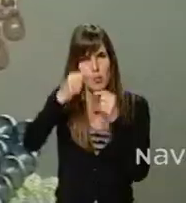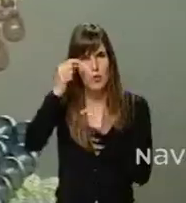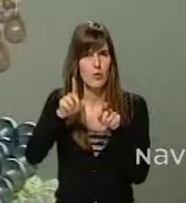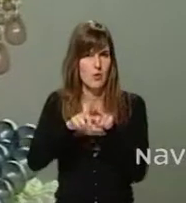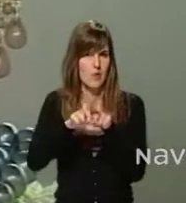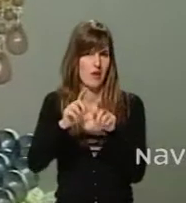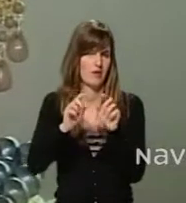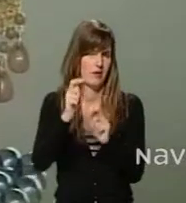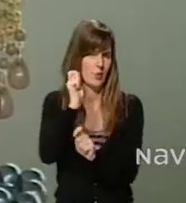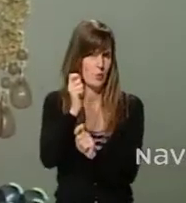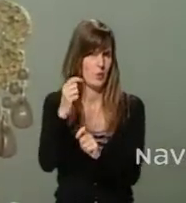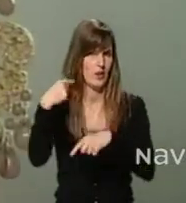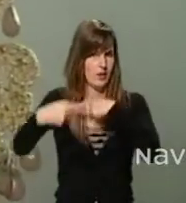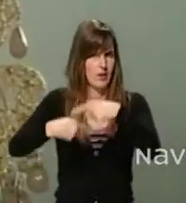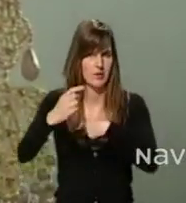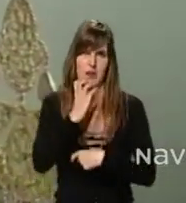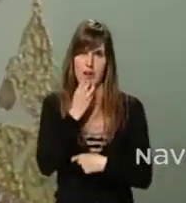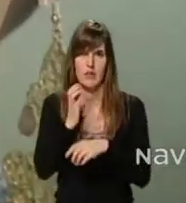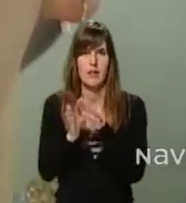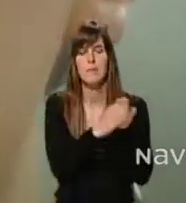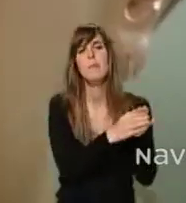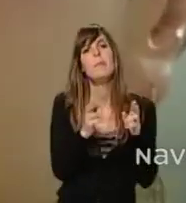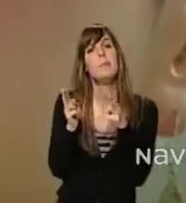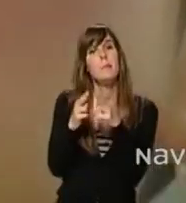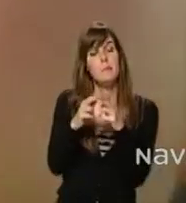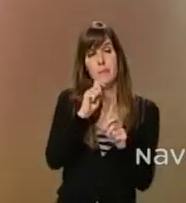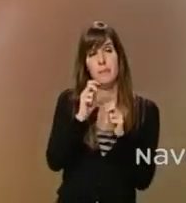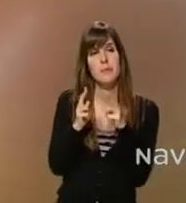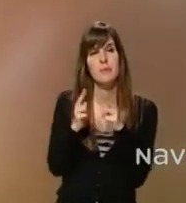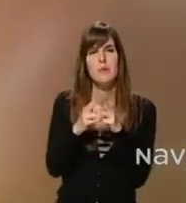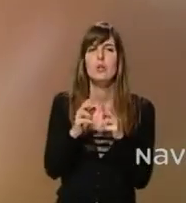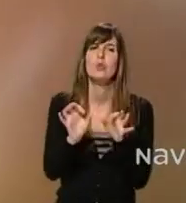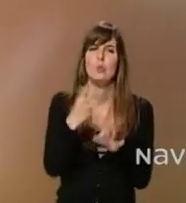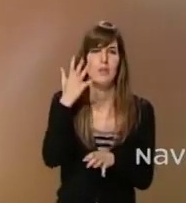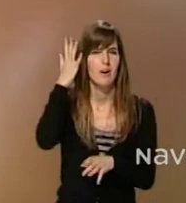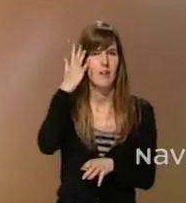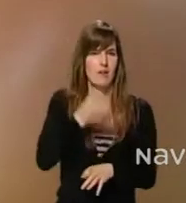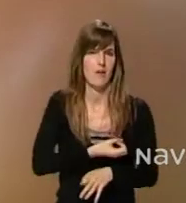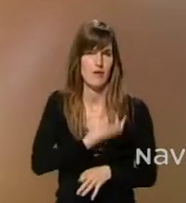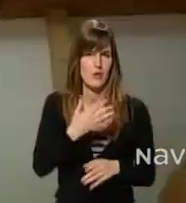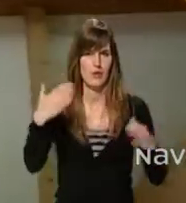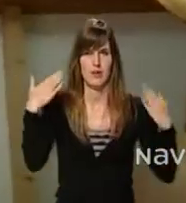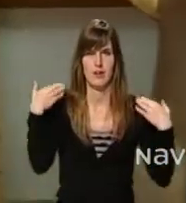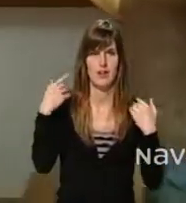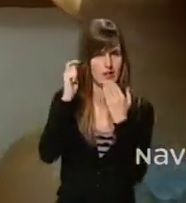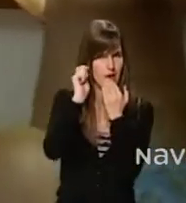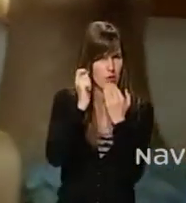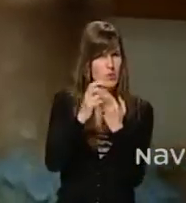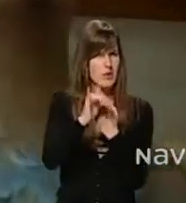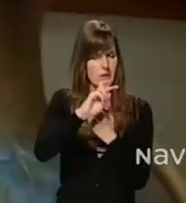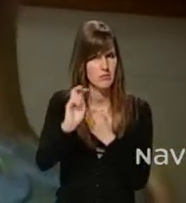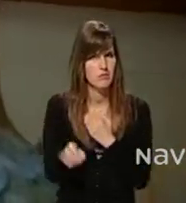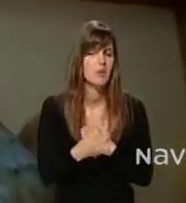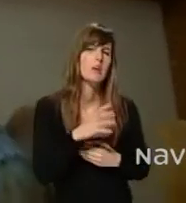clásicas y demás. Tenemos suerte de que Navarra es tierra de gigantes y de cabezudos, ¿no? Sí, bueno, en Navarra tenemos mucha afición,